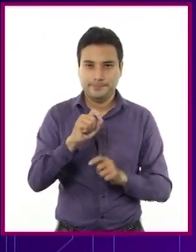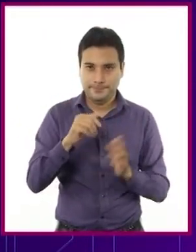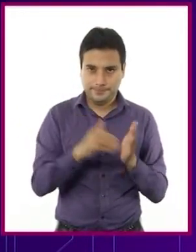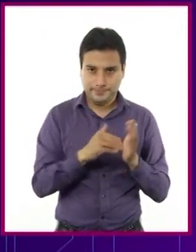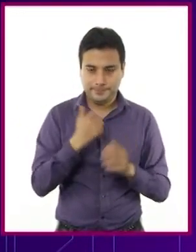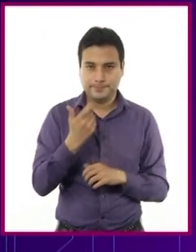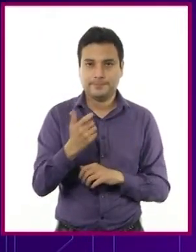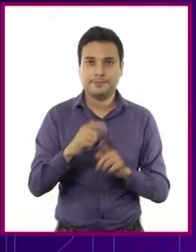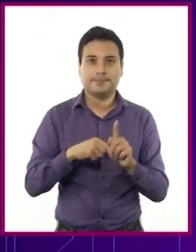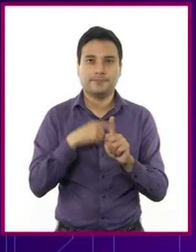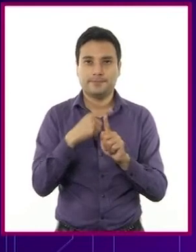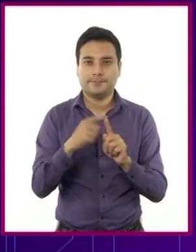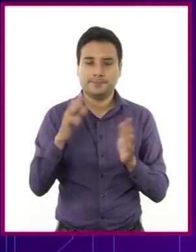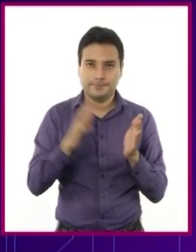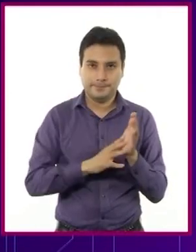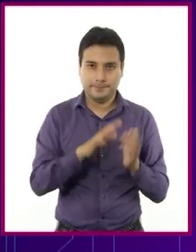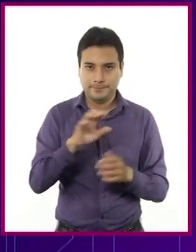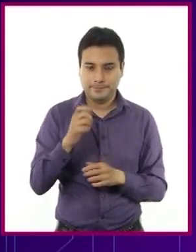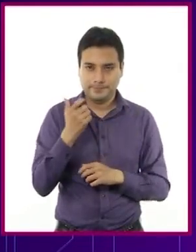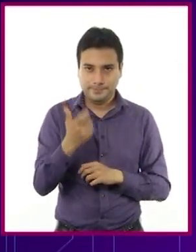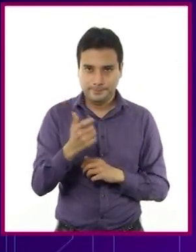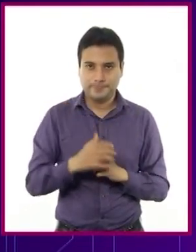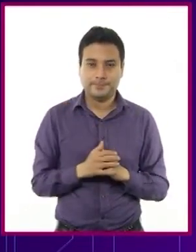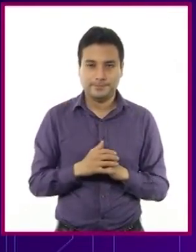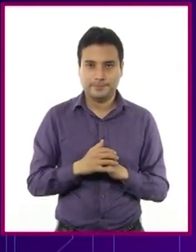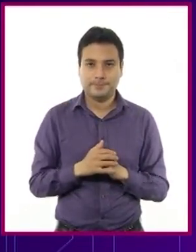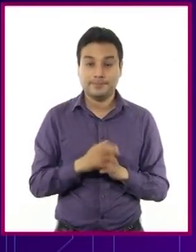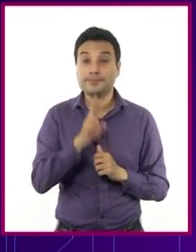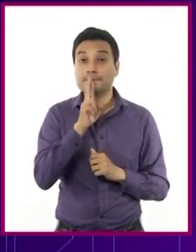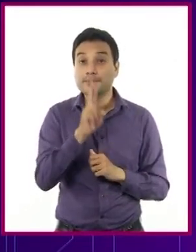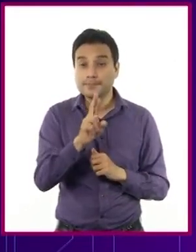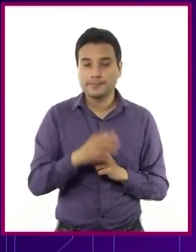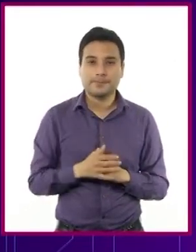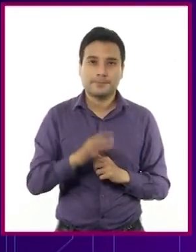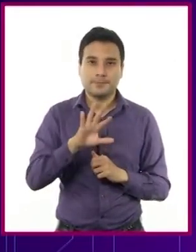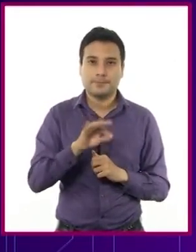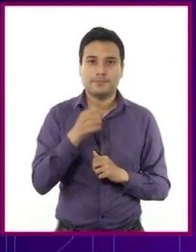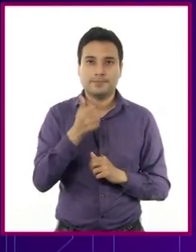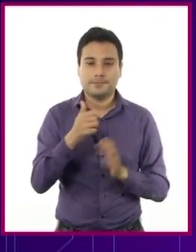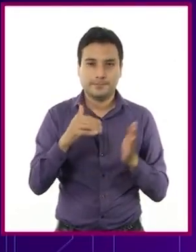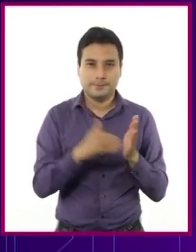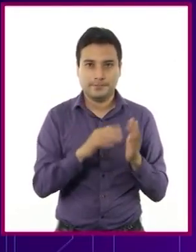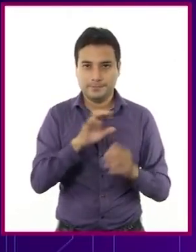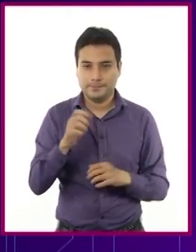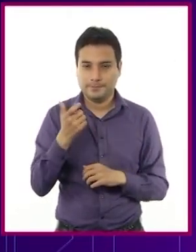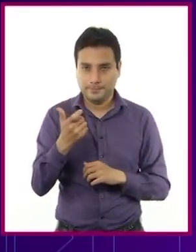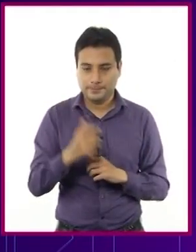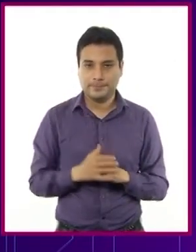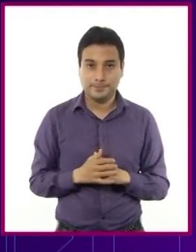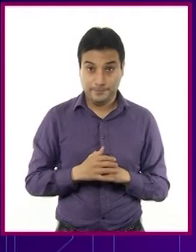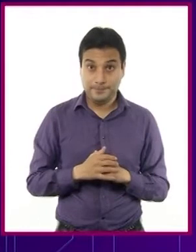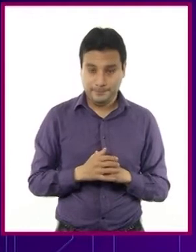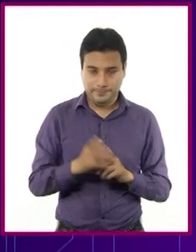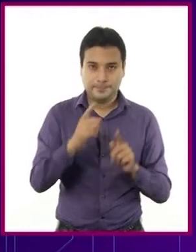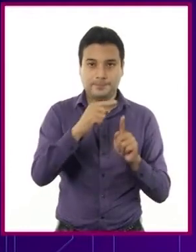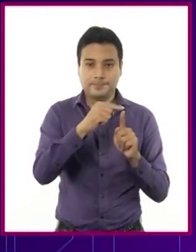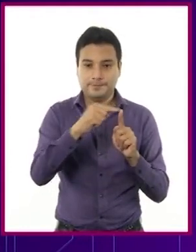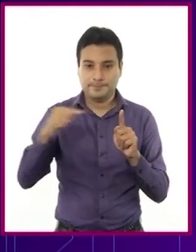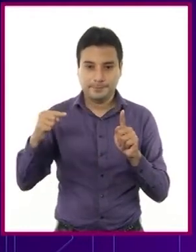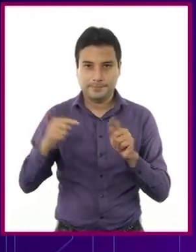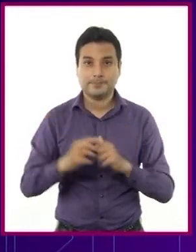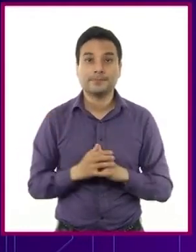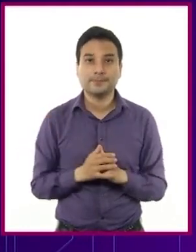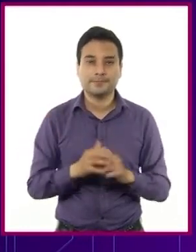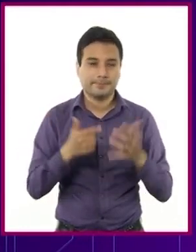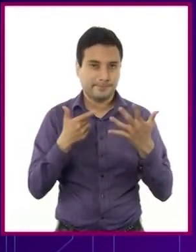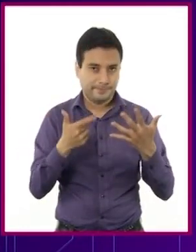20.000 pesos más 5.500 pesos igual a 46.500 pesos. Al dividir esta